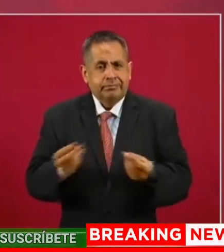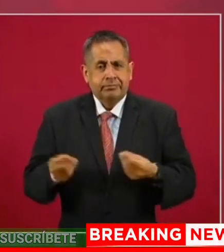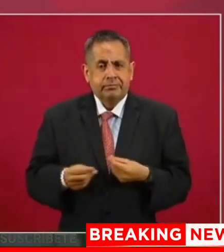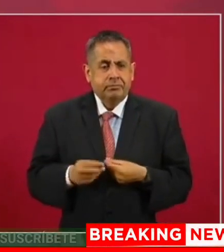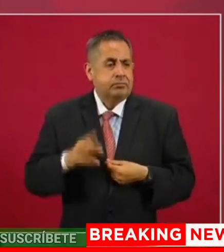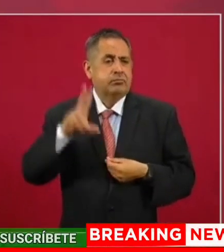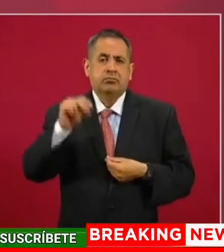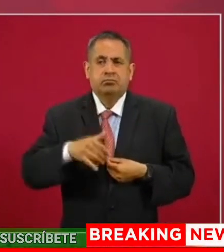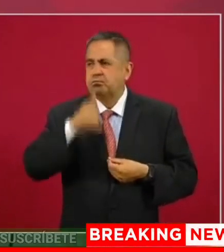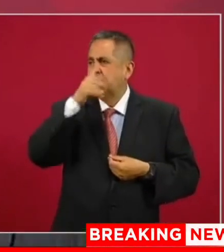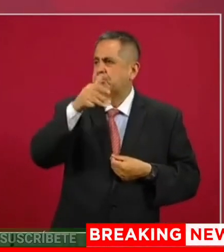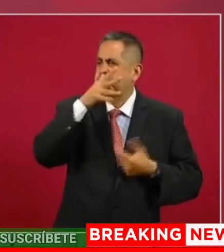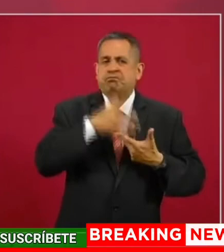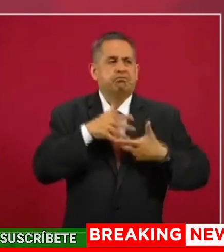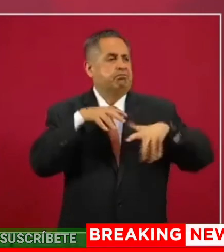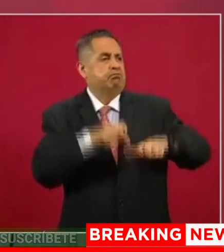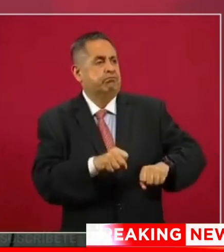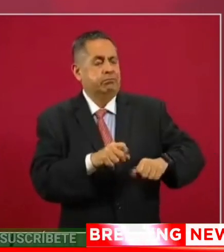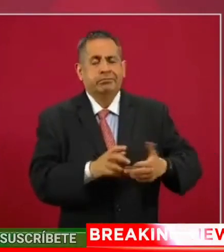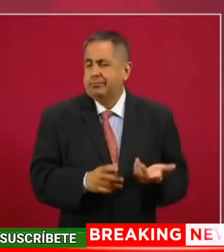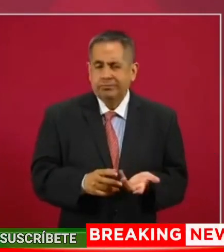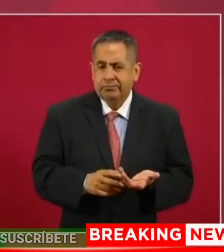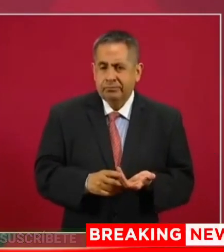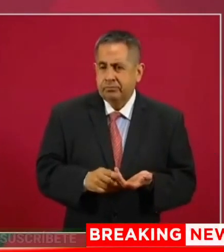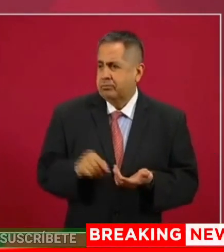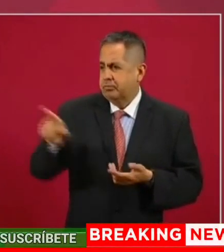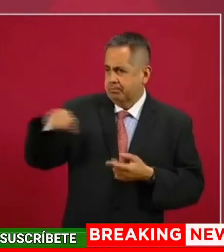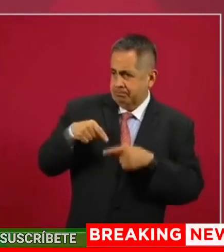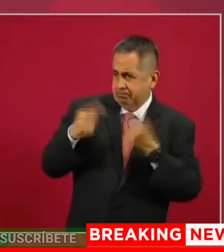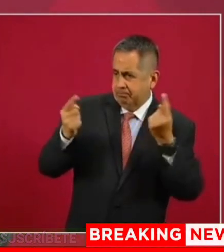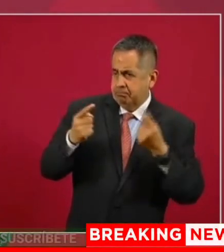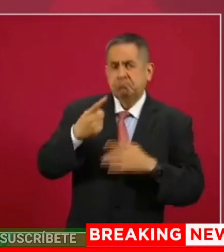estas diferencias. ¿No así?